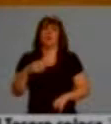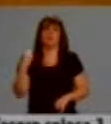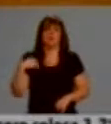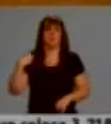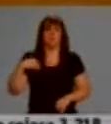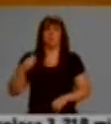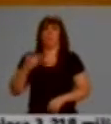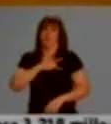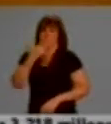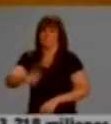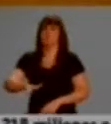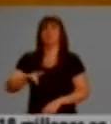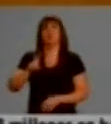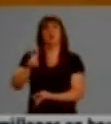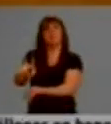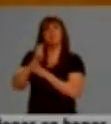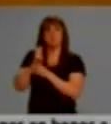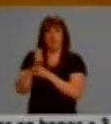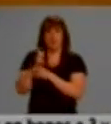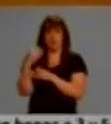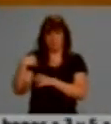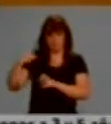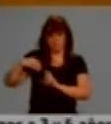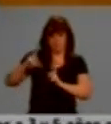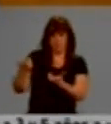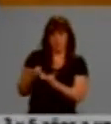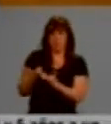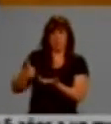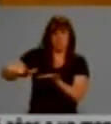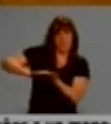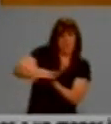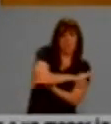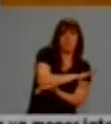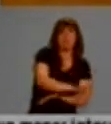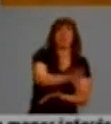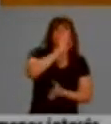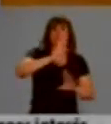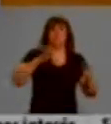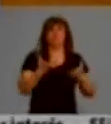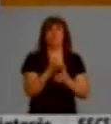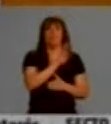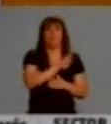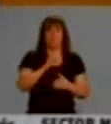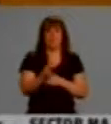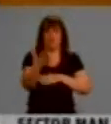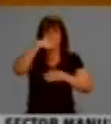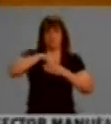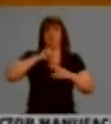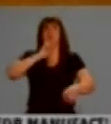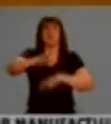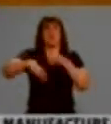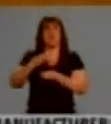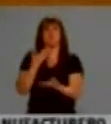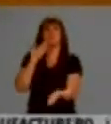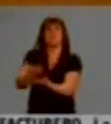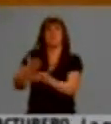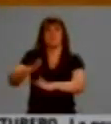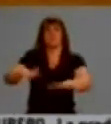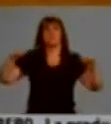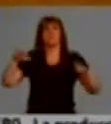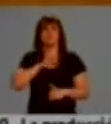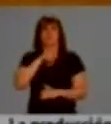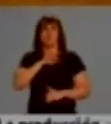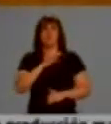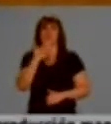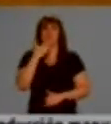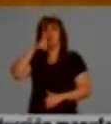cierto, ¿influyeron esas reuniones en la decisión de su partido de introducir una enmienda en el Senado para que los imputados